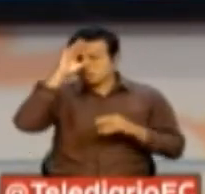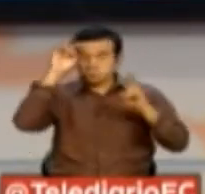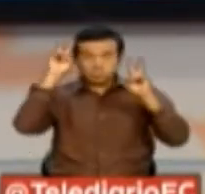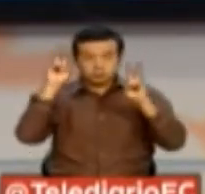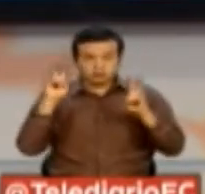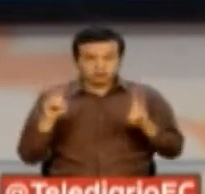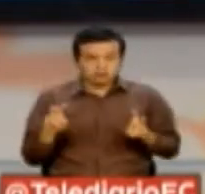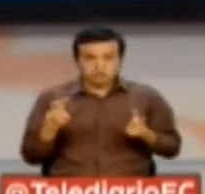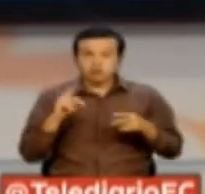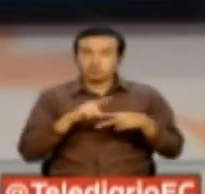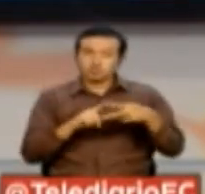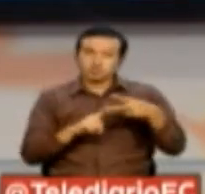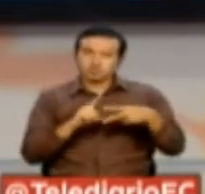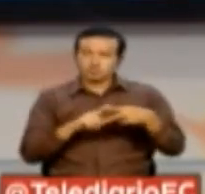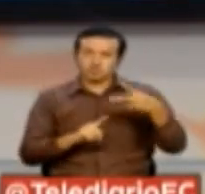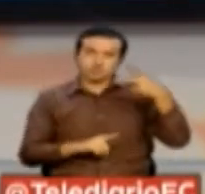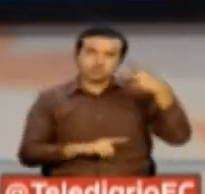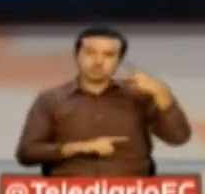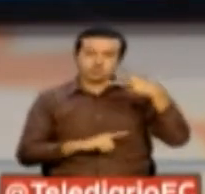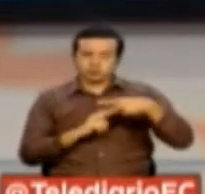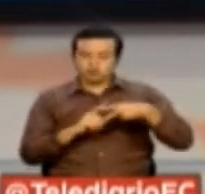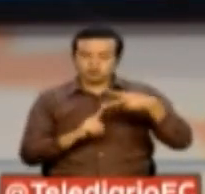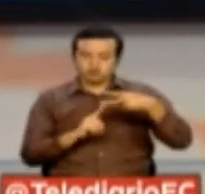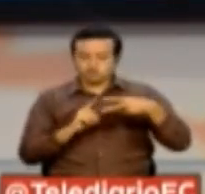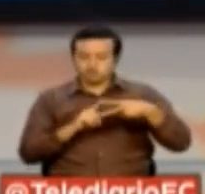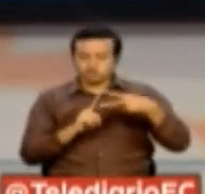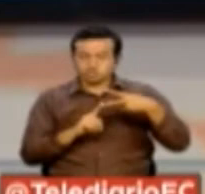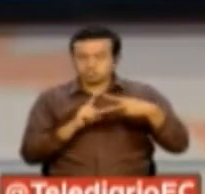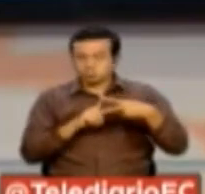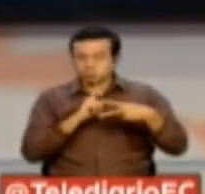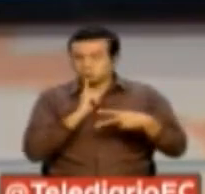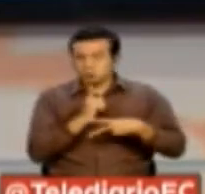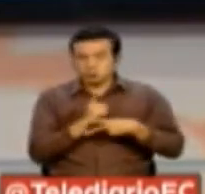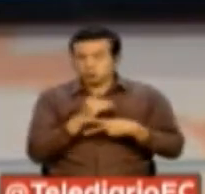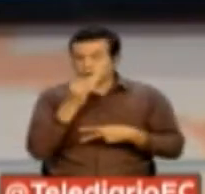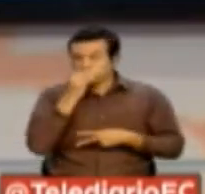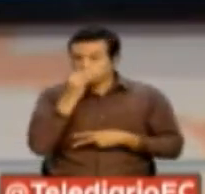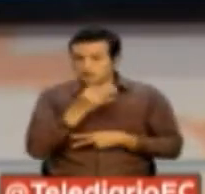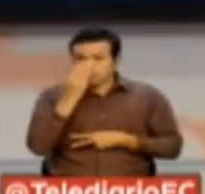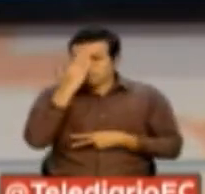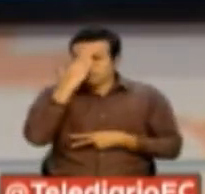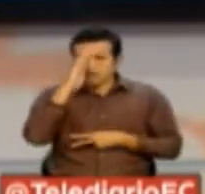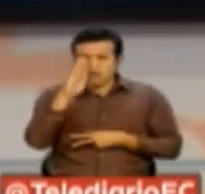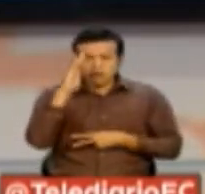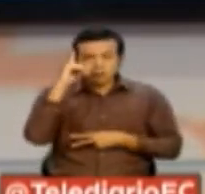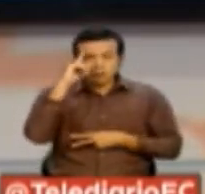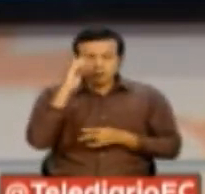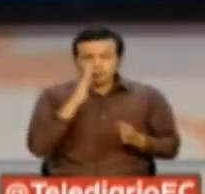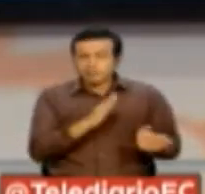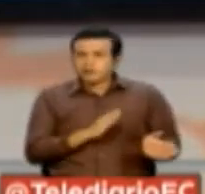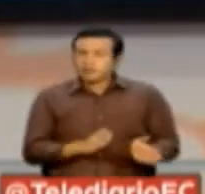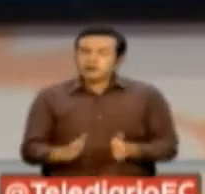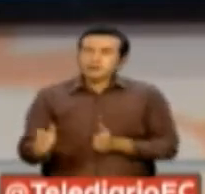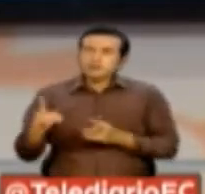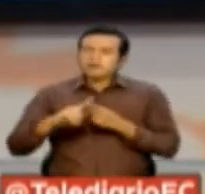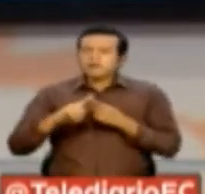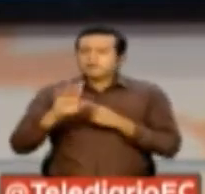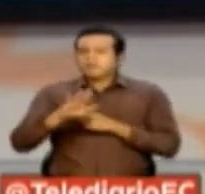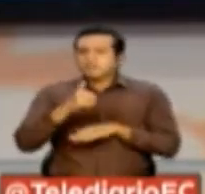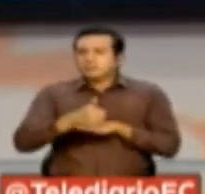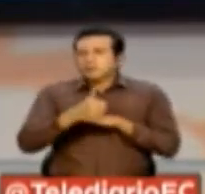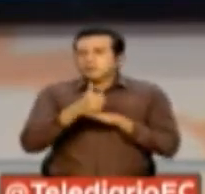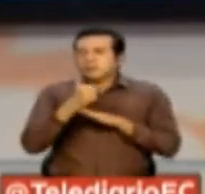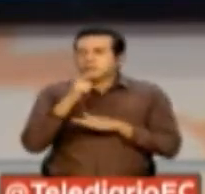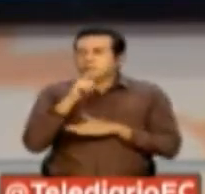hay dos explicaciones o realmente no sabía qué es lo que pasaba en su gobierno y hacían con su autoridad